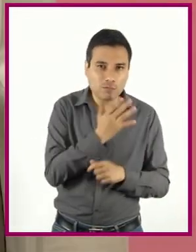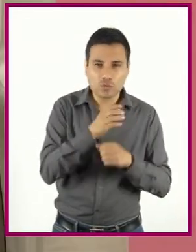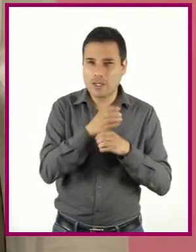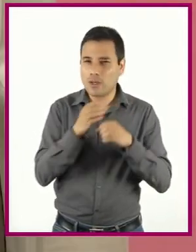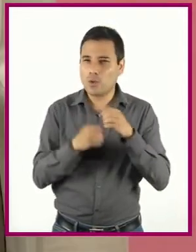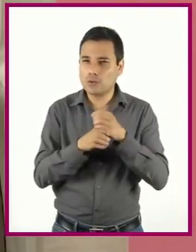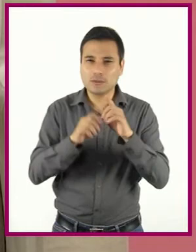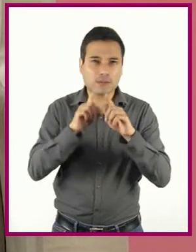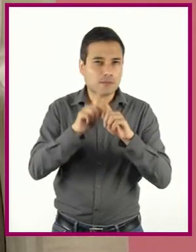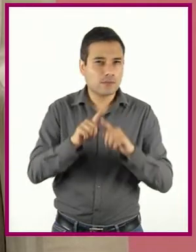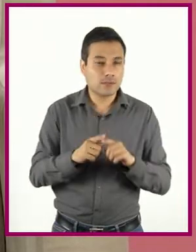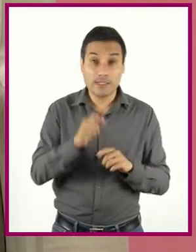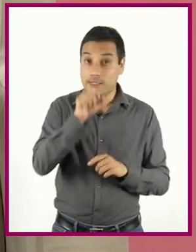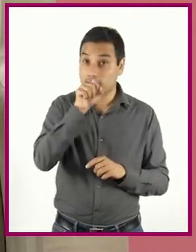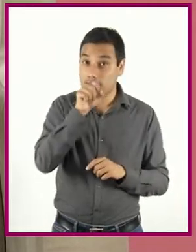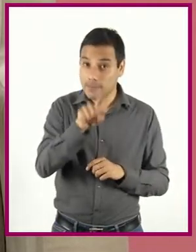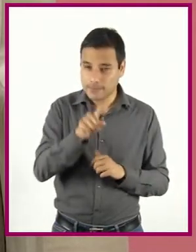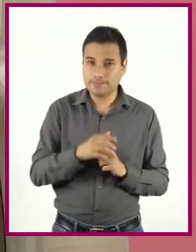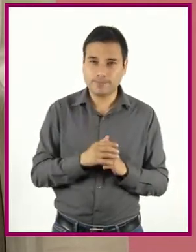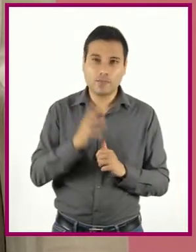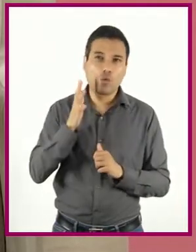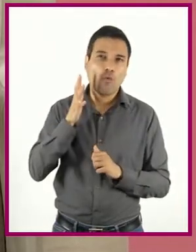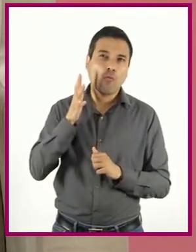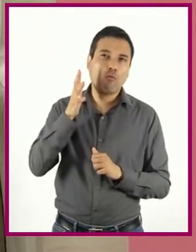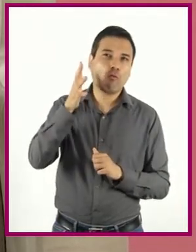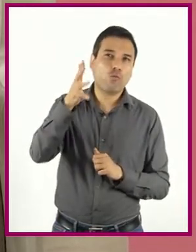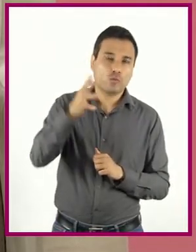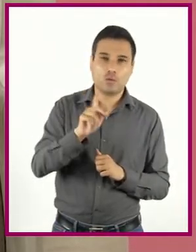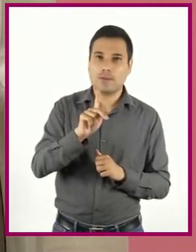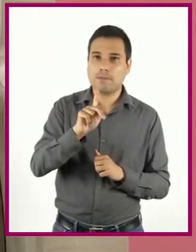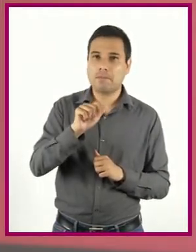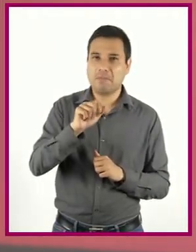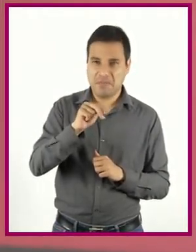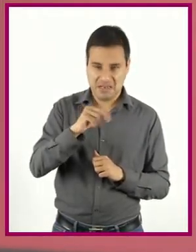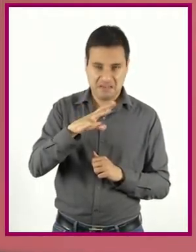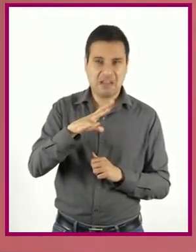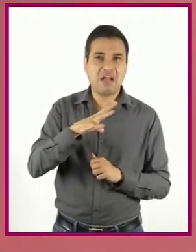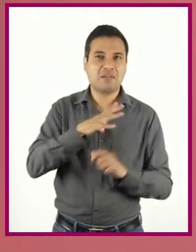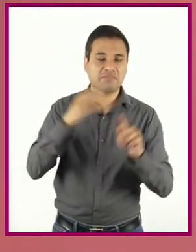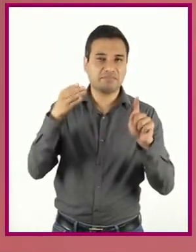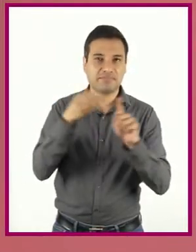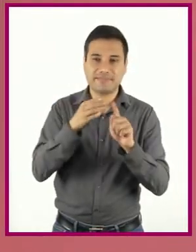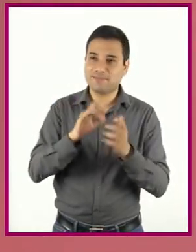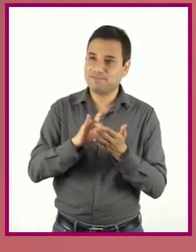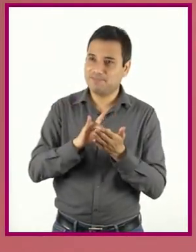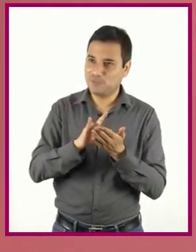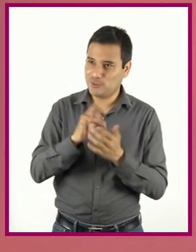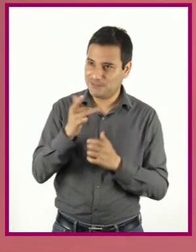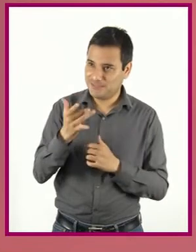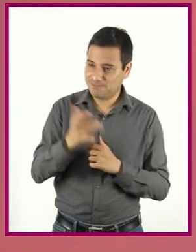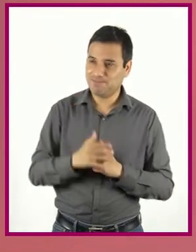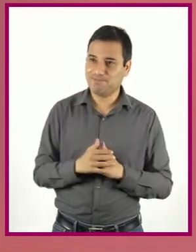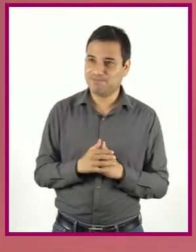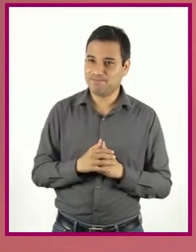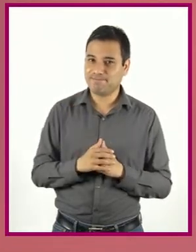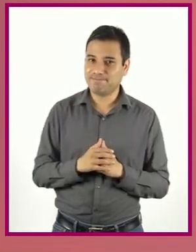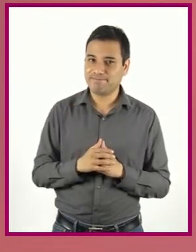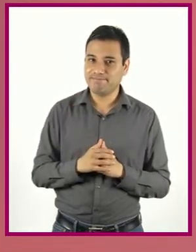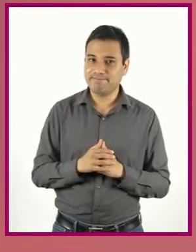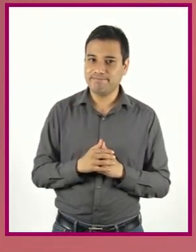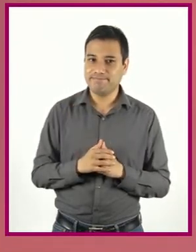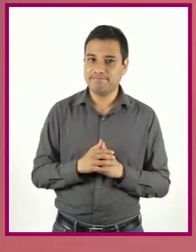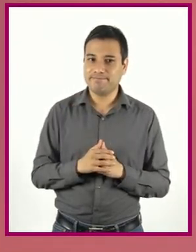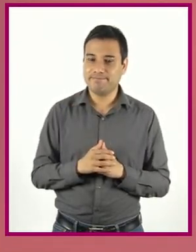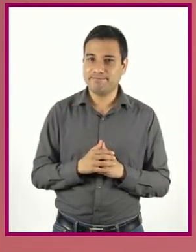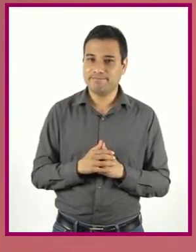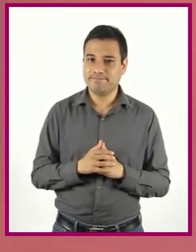seguir teniendo planes hacia adelante. Muchas gracias, doctora. En el fundamental papel que